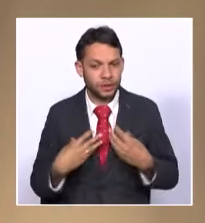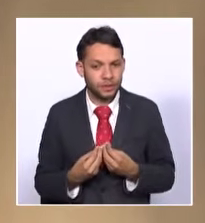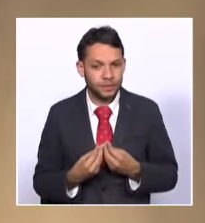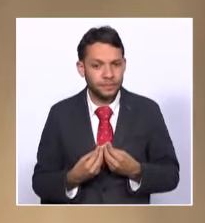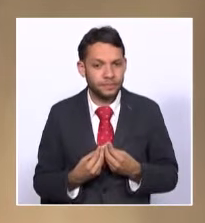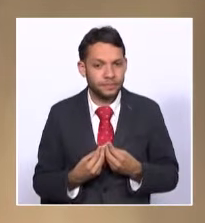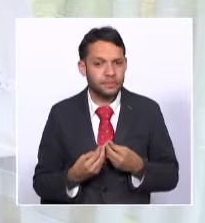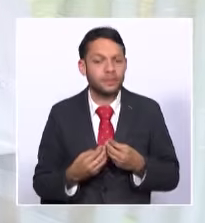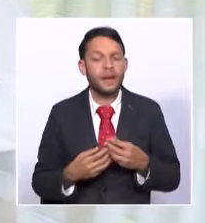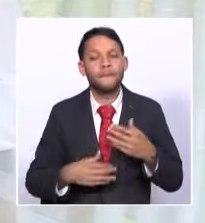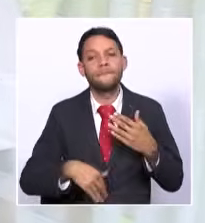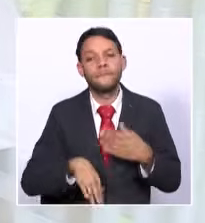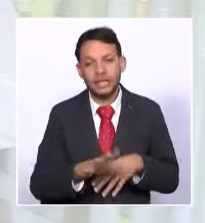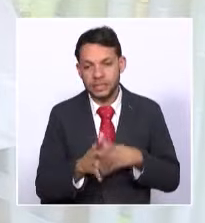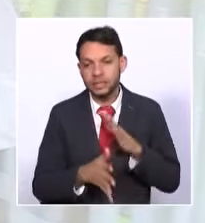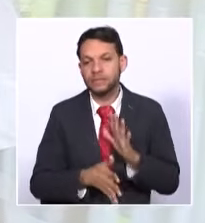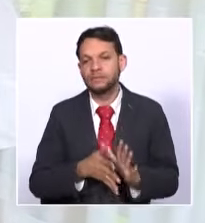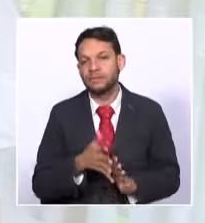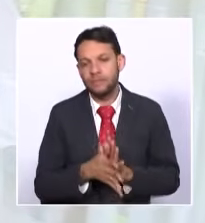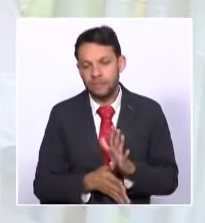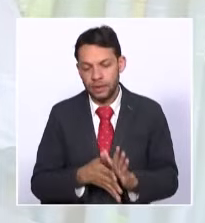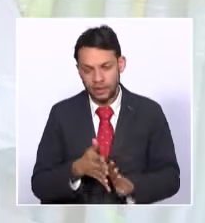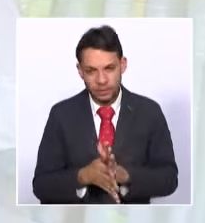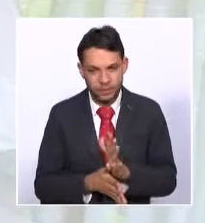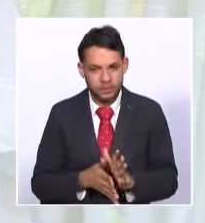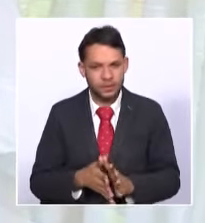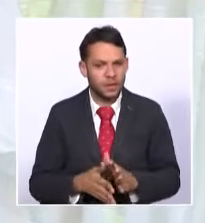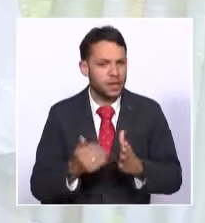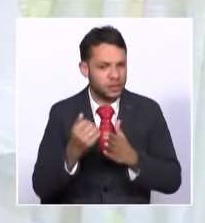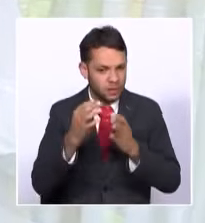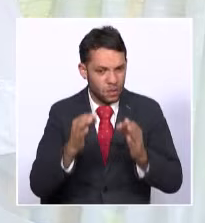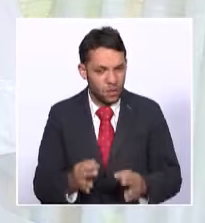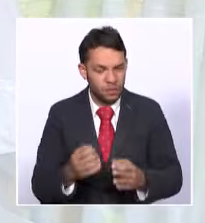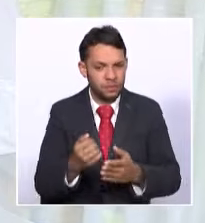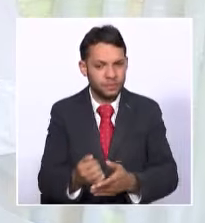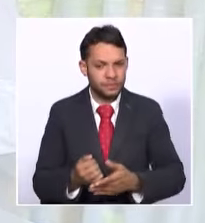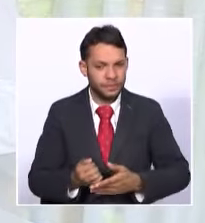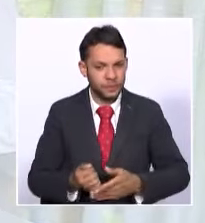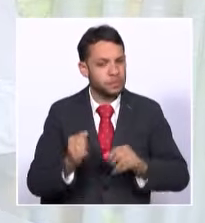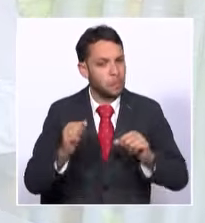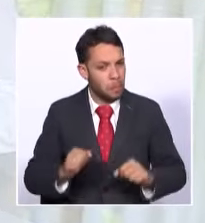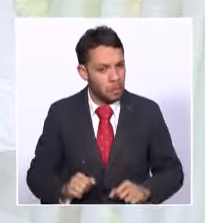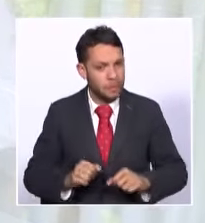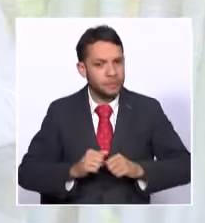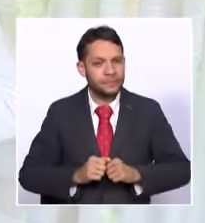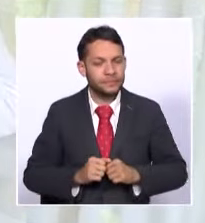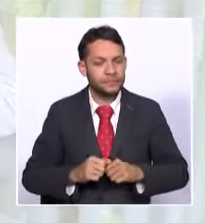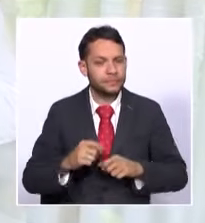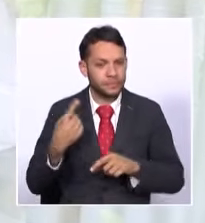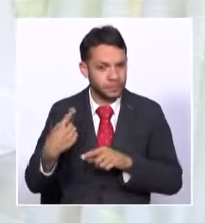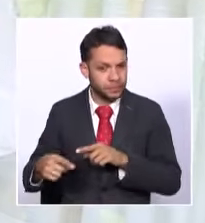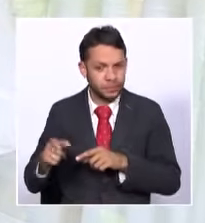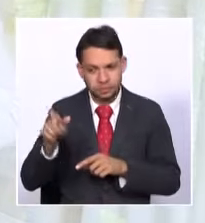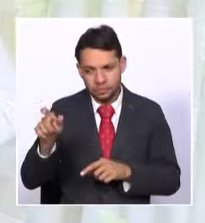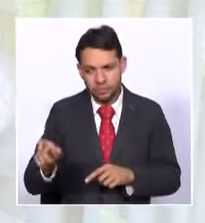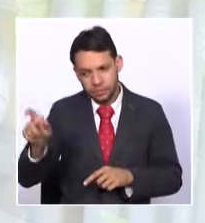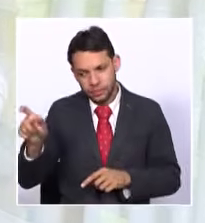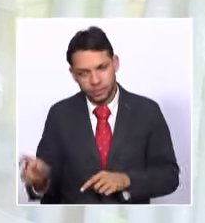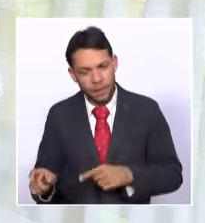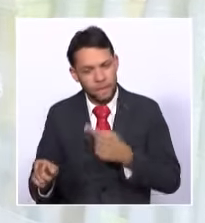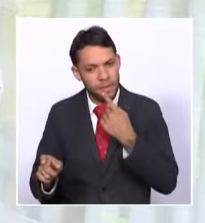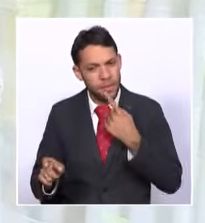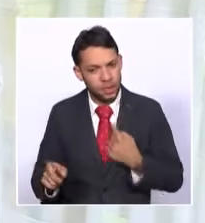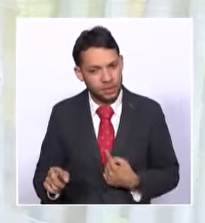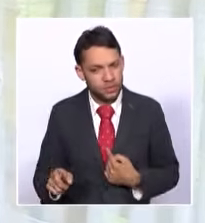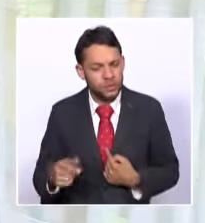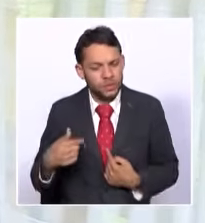quiropraxia, que es otra de las ayudas terapéuticas grandes que uno puede tener. Muchas personas dicen, hoy me decía una señora, es que yo